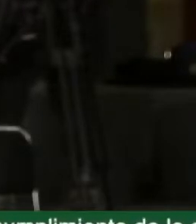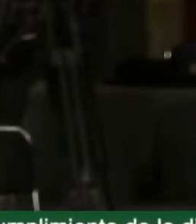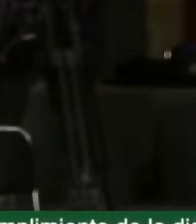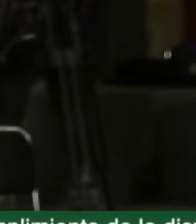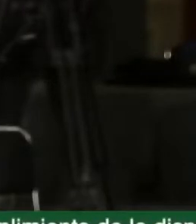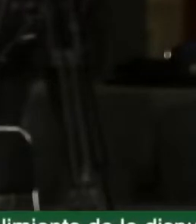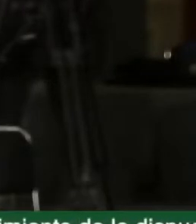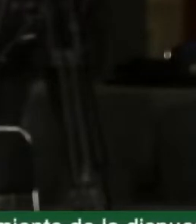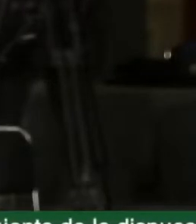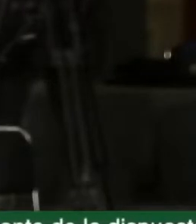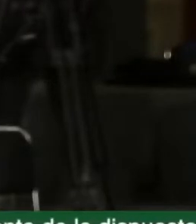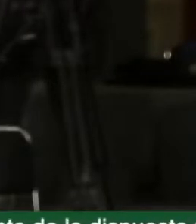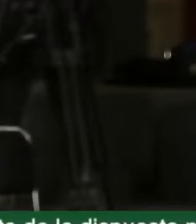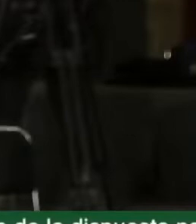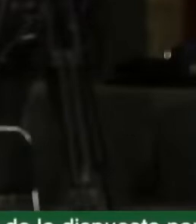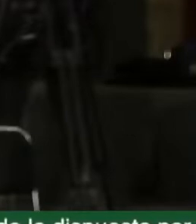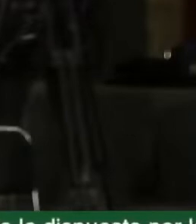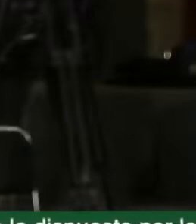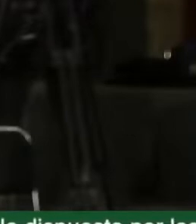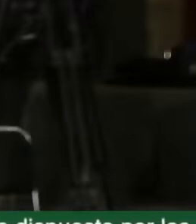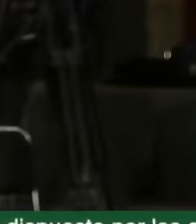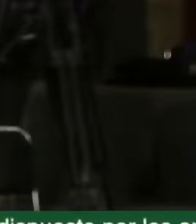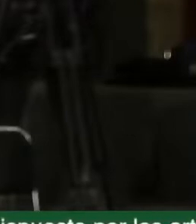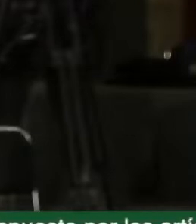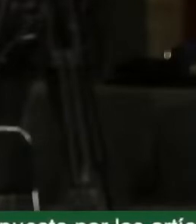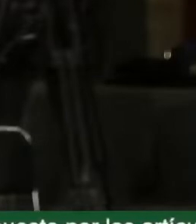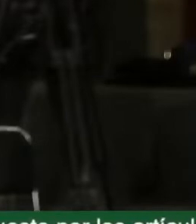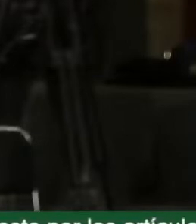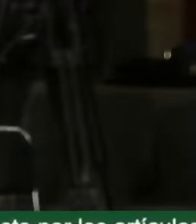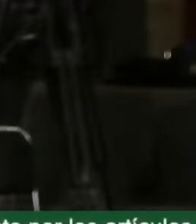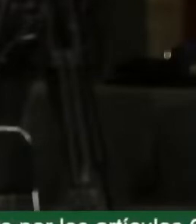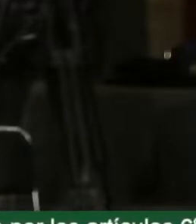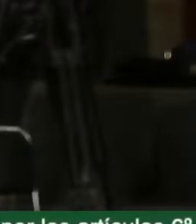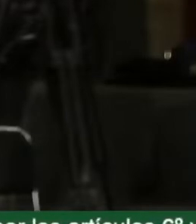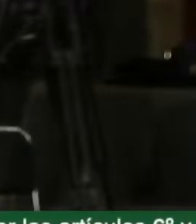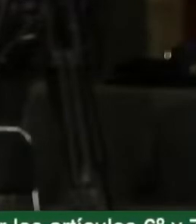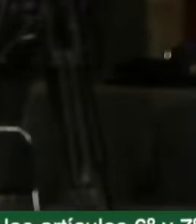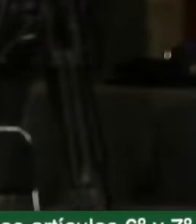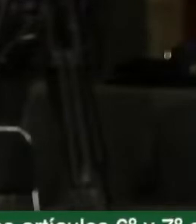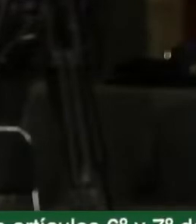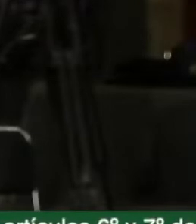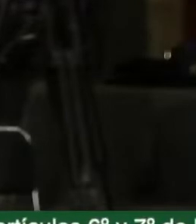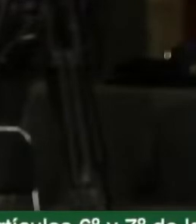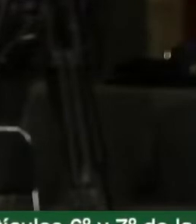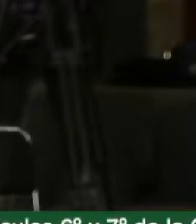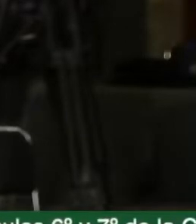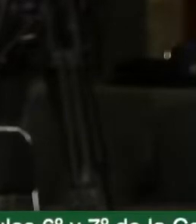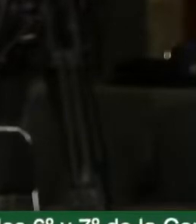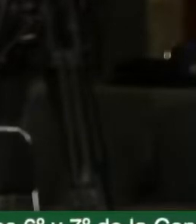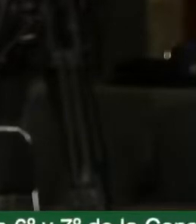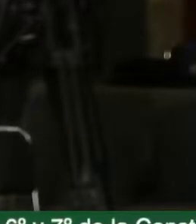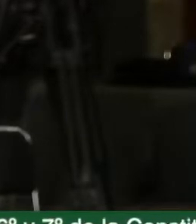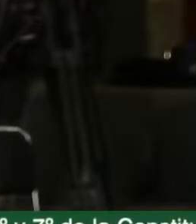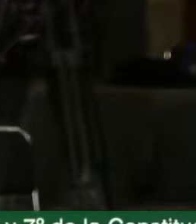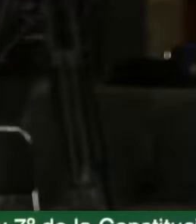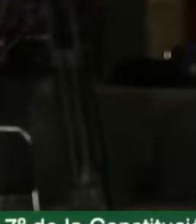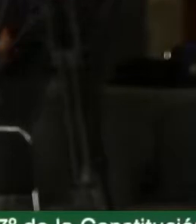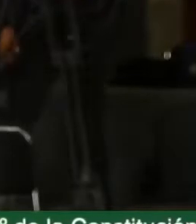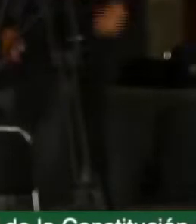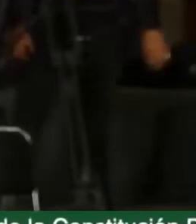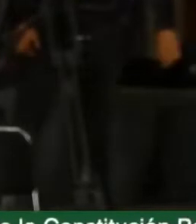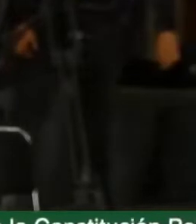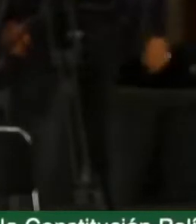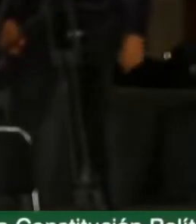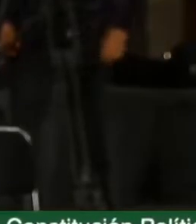fueron investigados por haber sido partícipes en este proceso de la línea 12. Está el caso de Juan